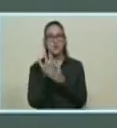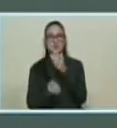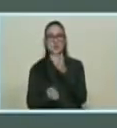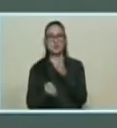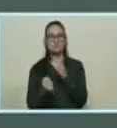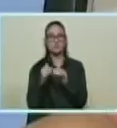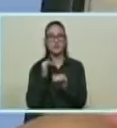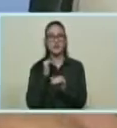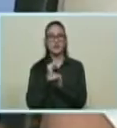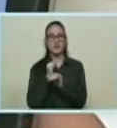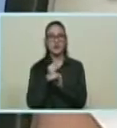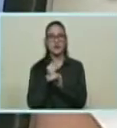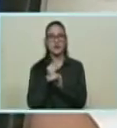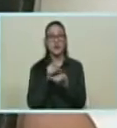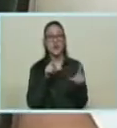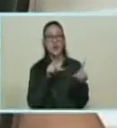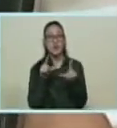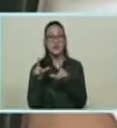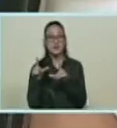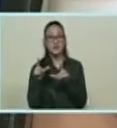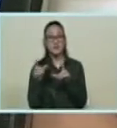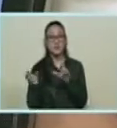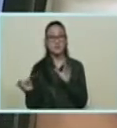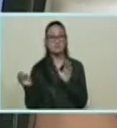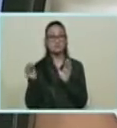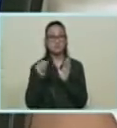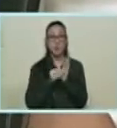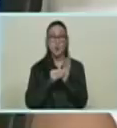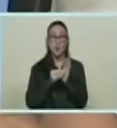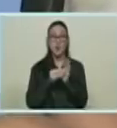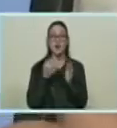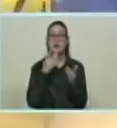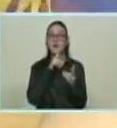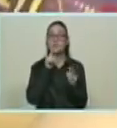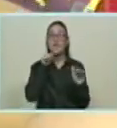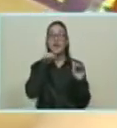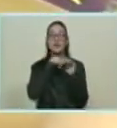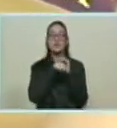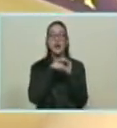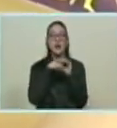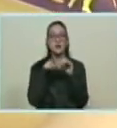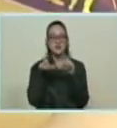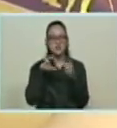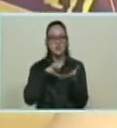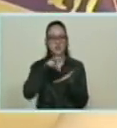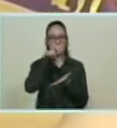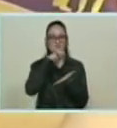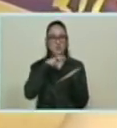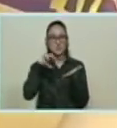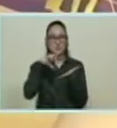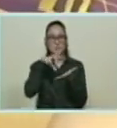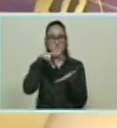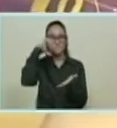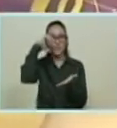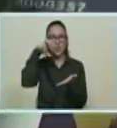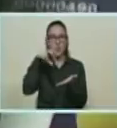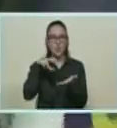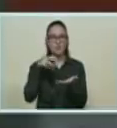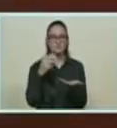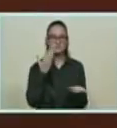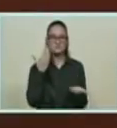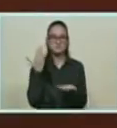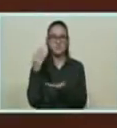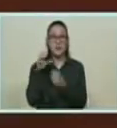aplicación. Cuando estemos dentro de la aplicación, vamos a dar entrar. Después escaneamos el carnet de la patria con el código